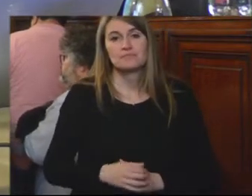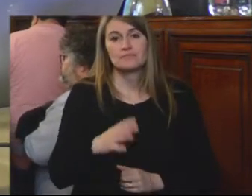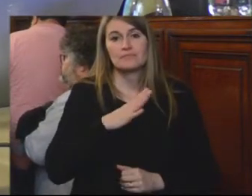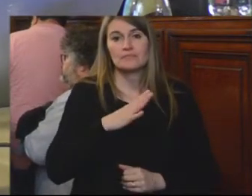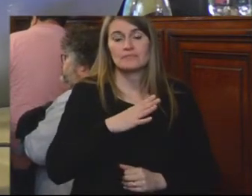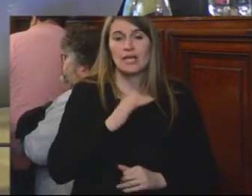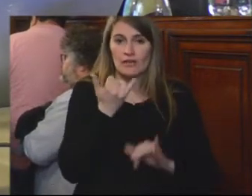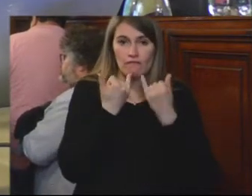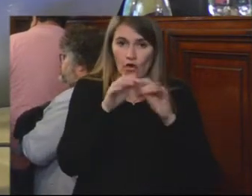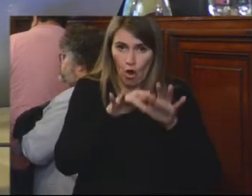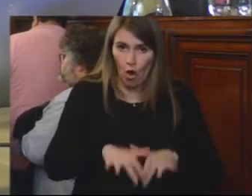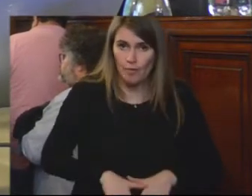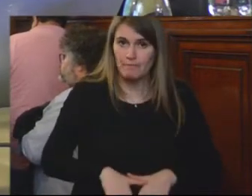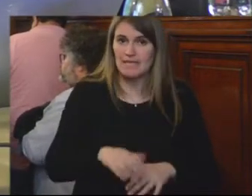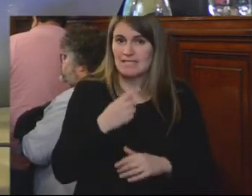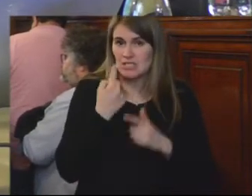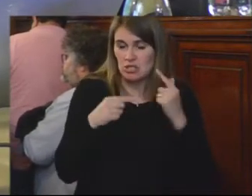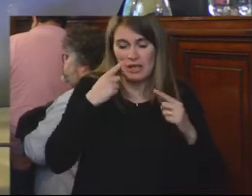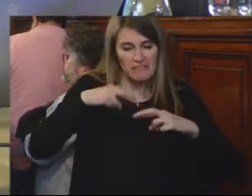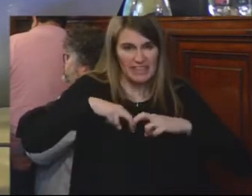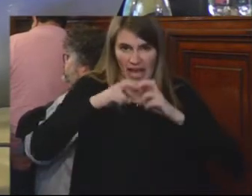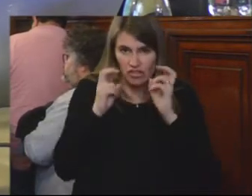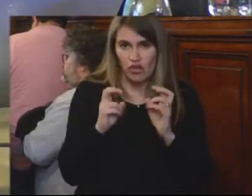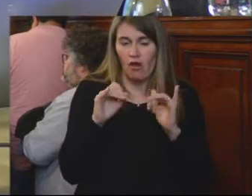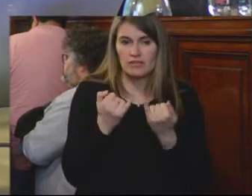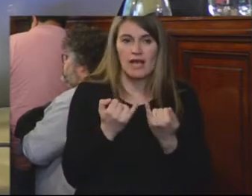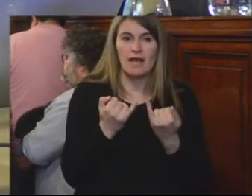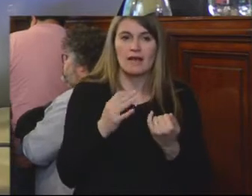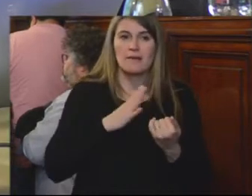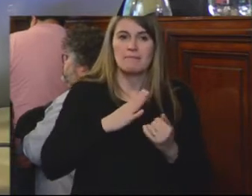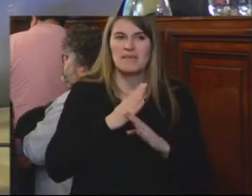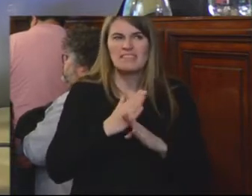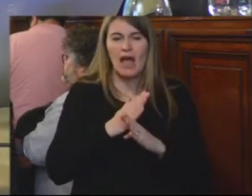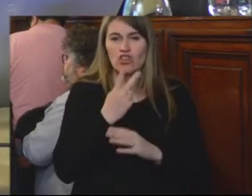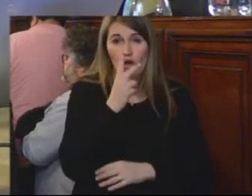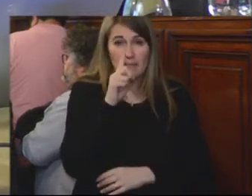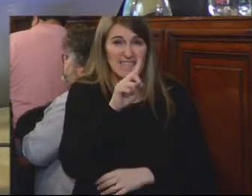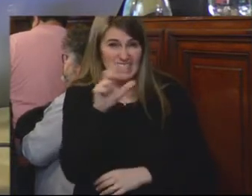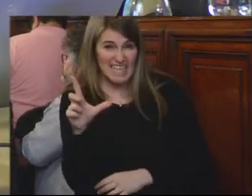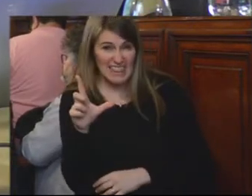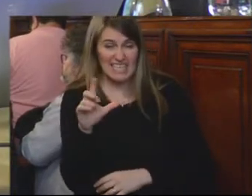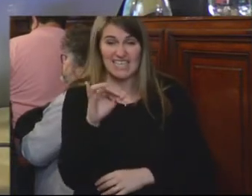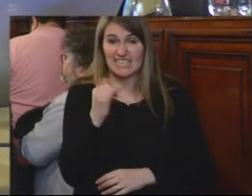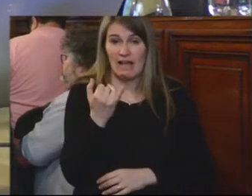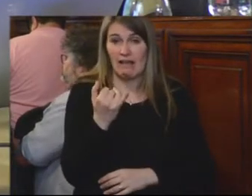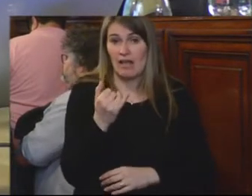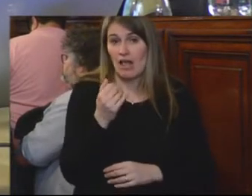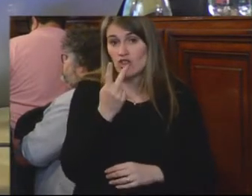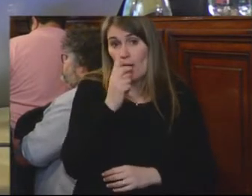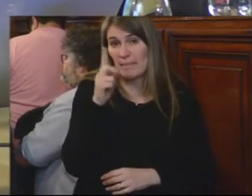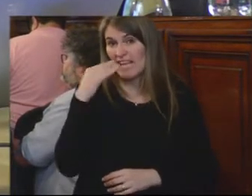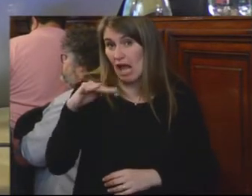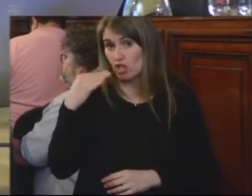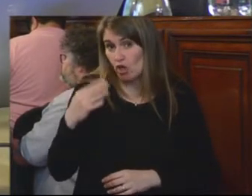informes de vulnerabilidad como en informes de investigación ya a la mitad del 2017 se superaron las cifras tanto de 2014 como de